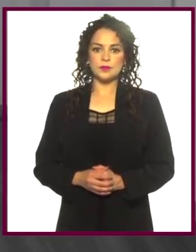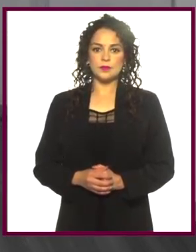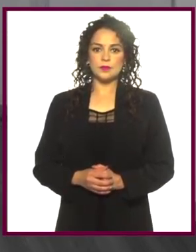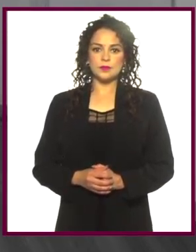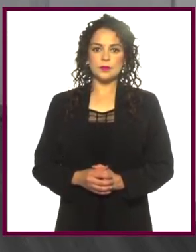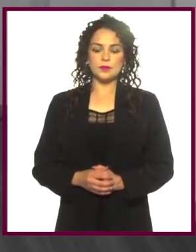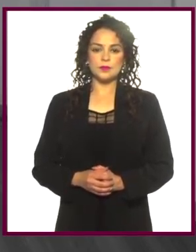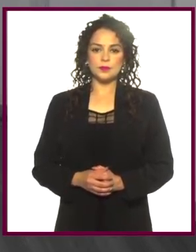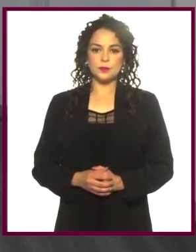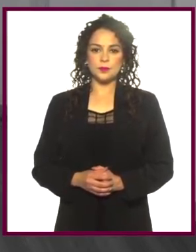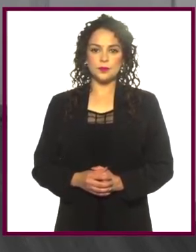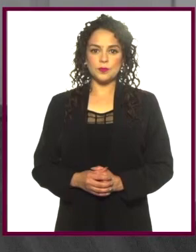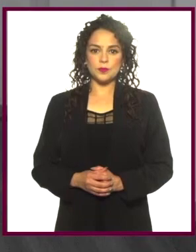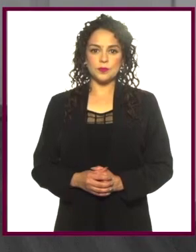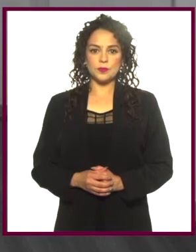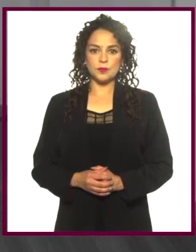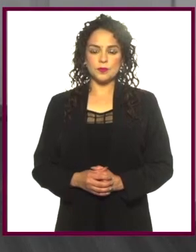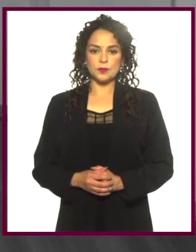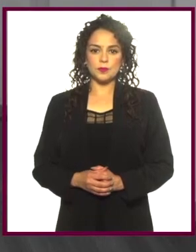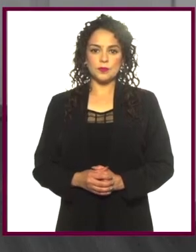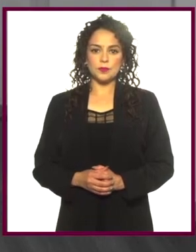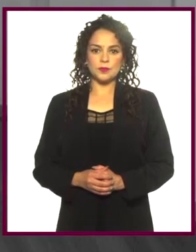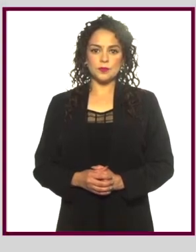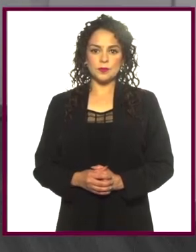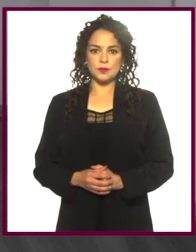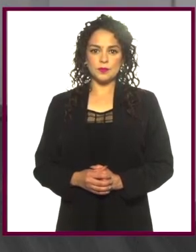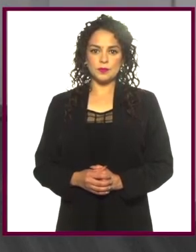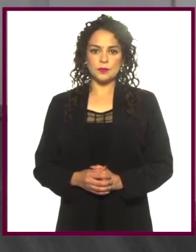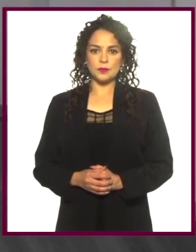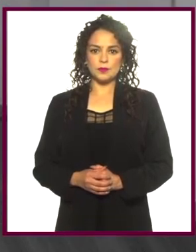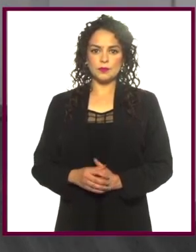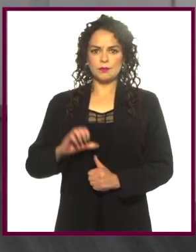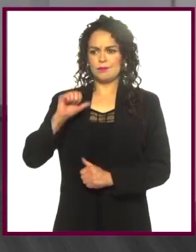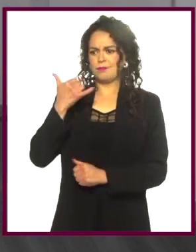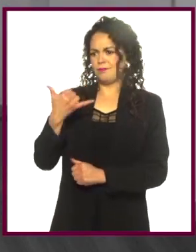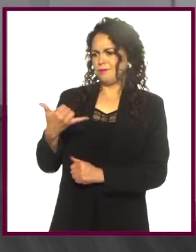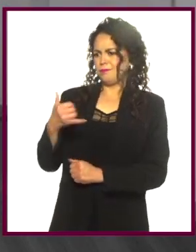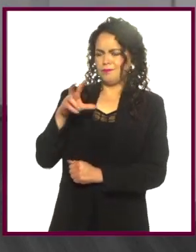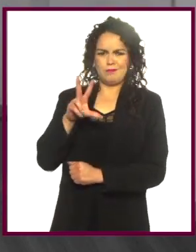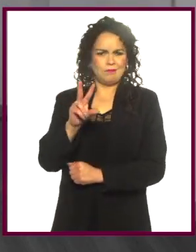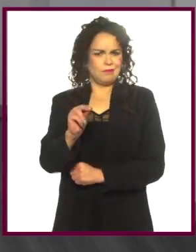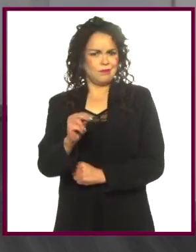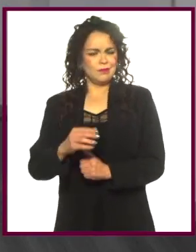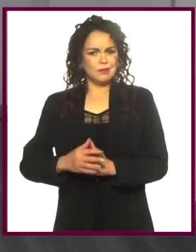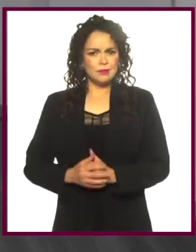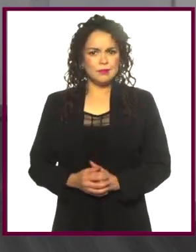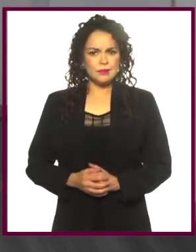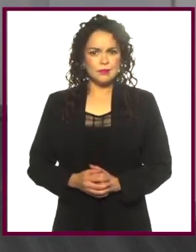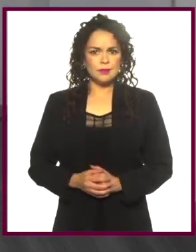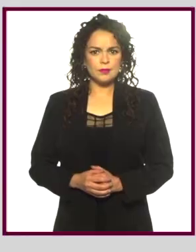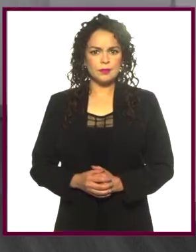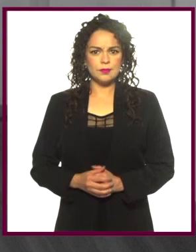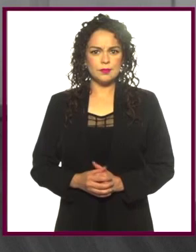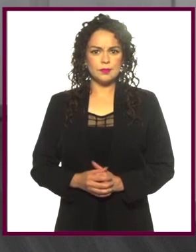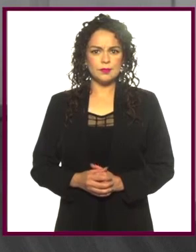Tu, tu, tu, tu, tu, tu, tu. Tu, tu, tu, tu. ¡Ay, no!